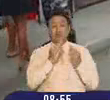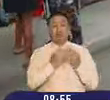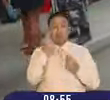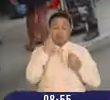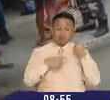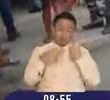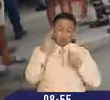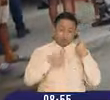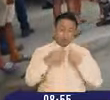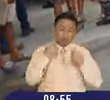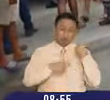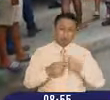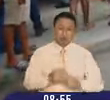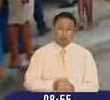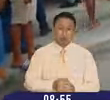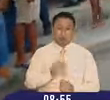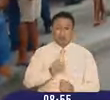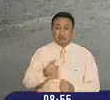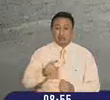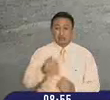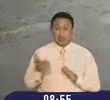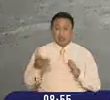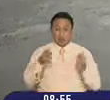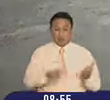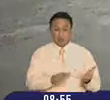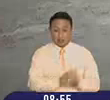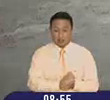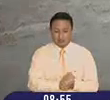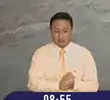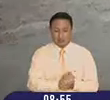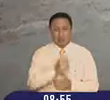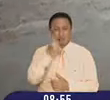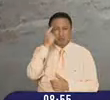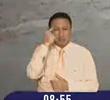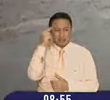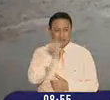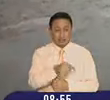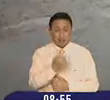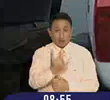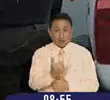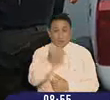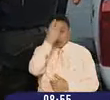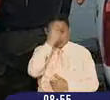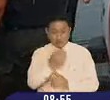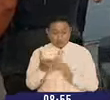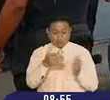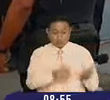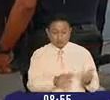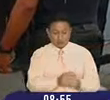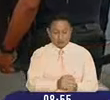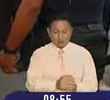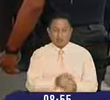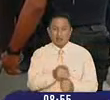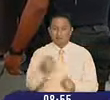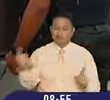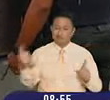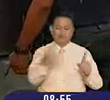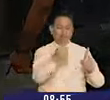la inesperada partida del ser querido. Nunca se imaginaron que su sentencia de muerte le esperaba en la esquina,